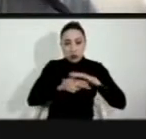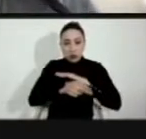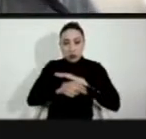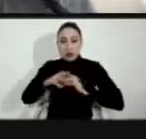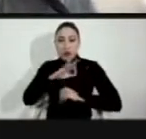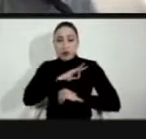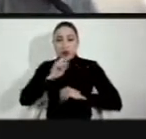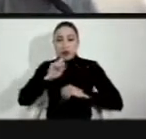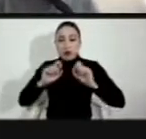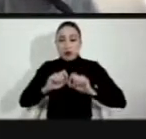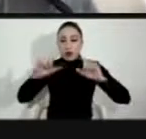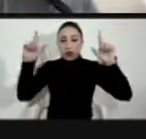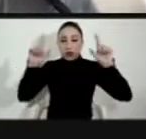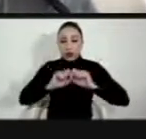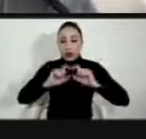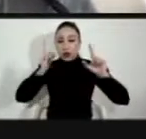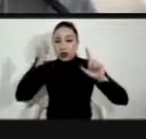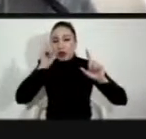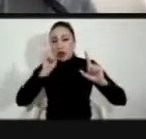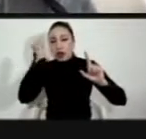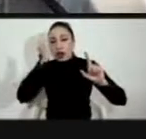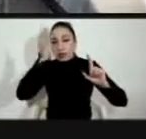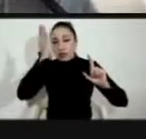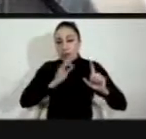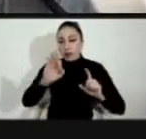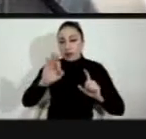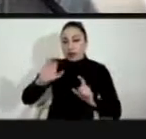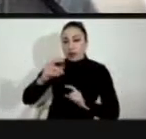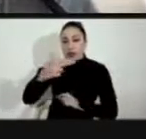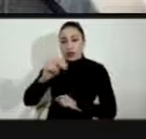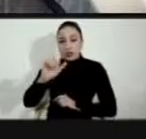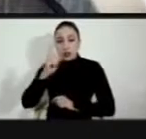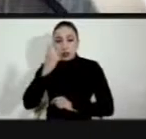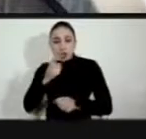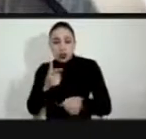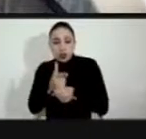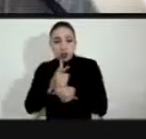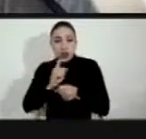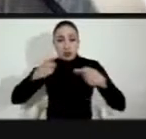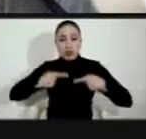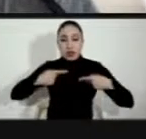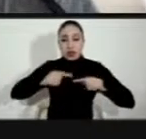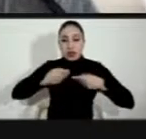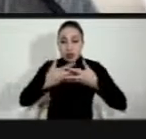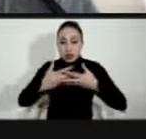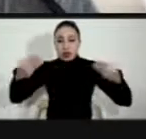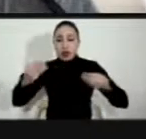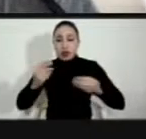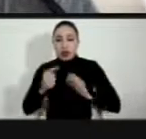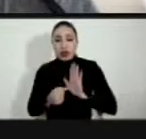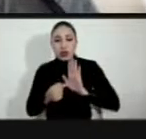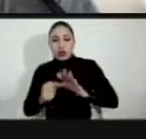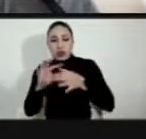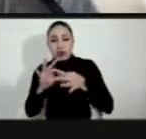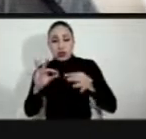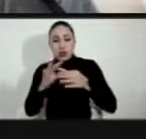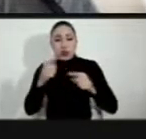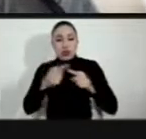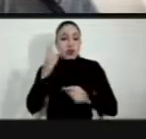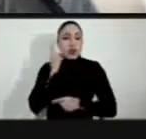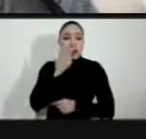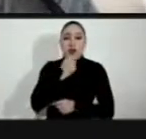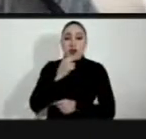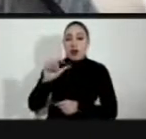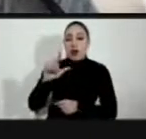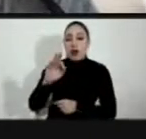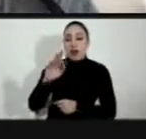de identificación de personas desaparecidas con el propósito de ayudar a su localización, presentado por el diputado Alfredo Pérez Paredes, integrante del